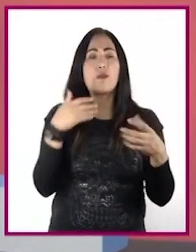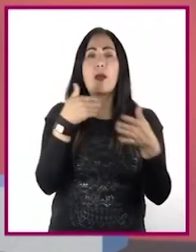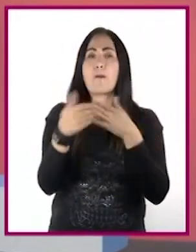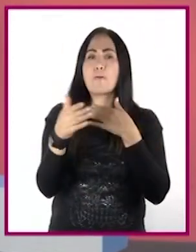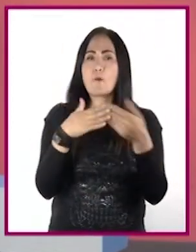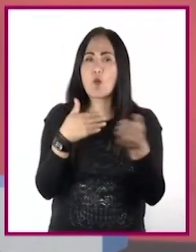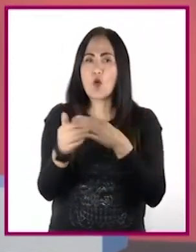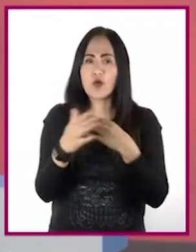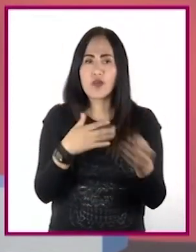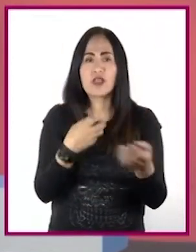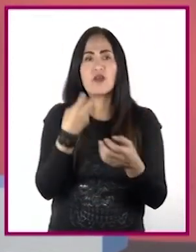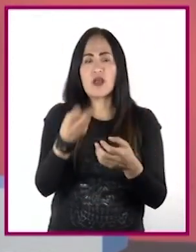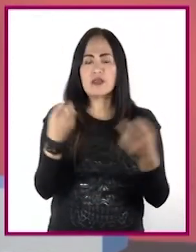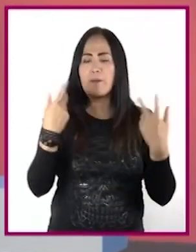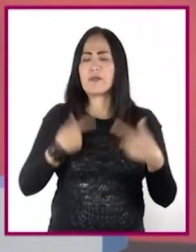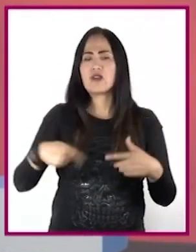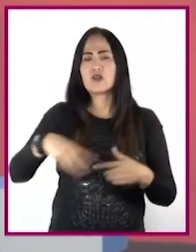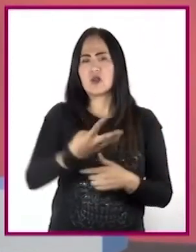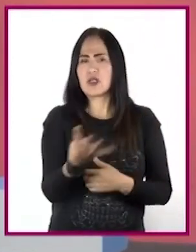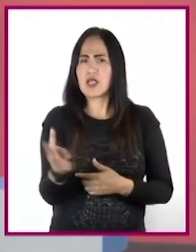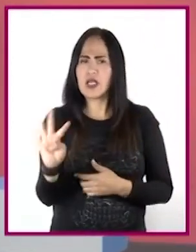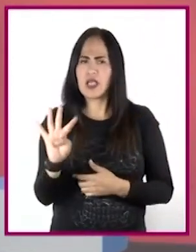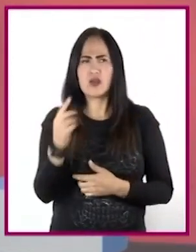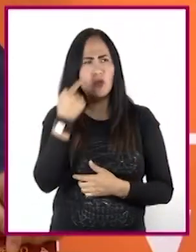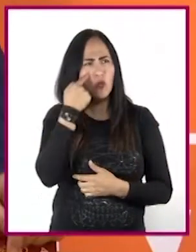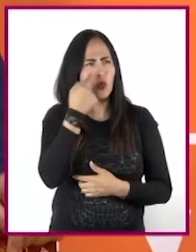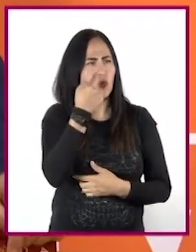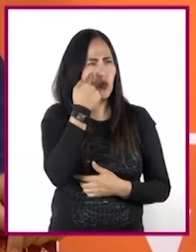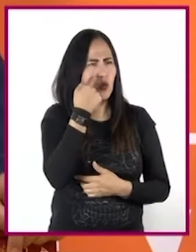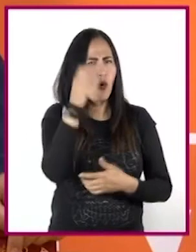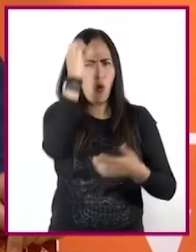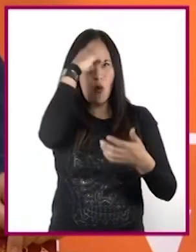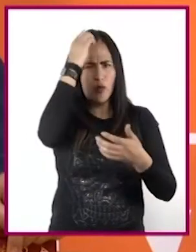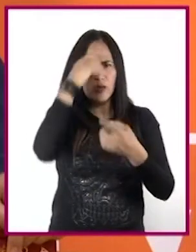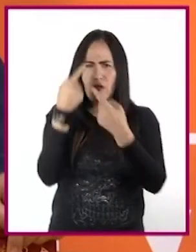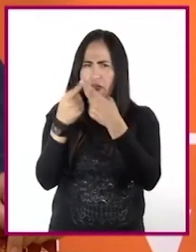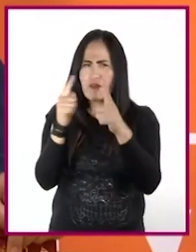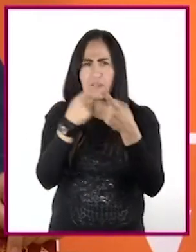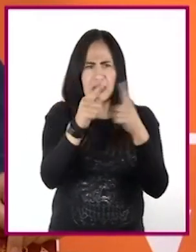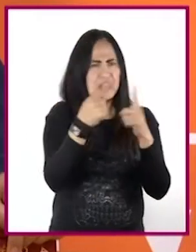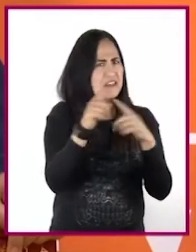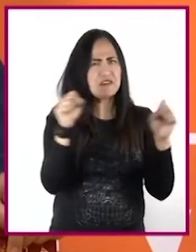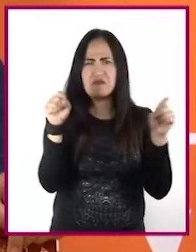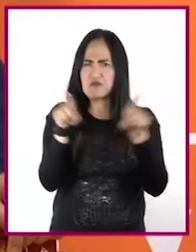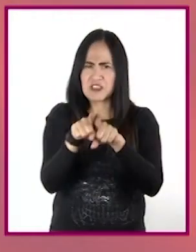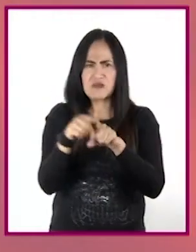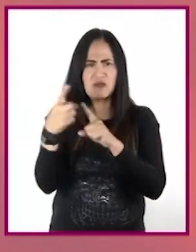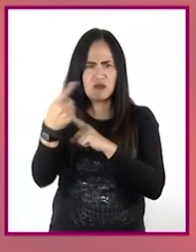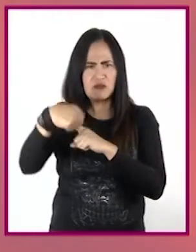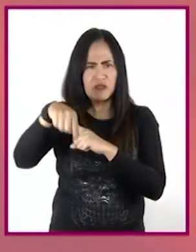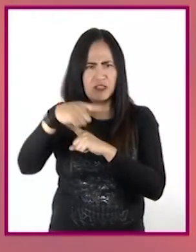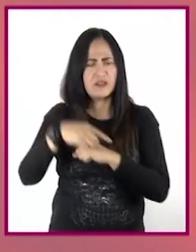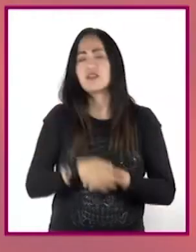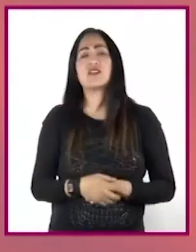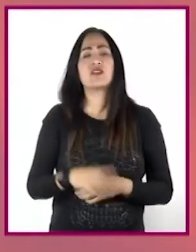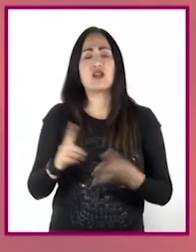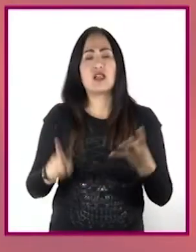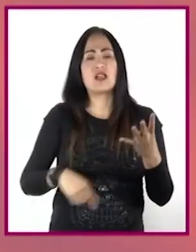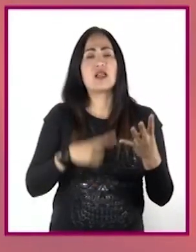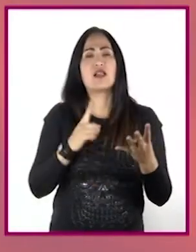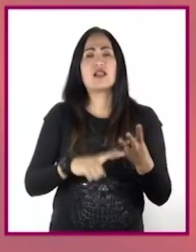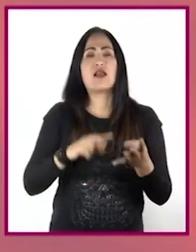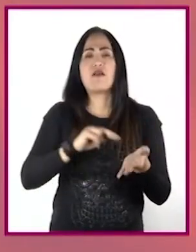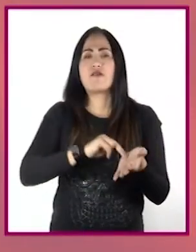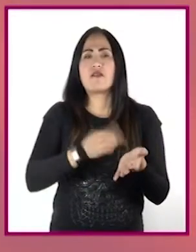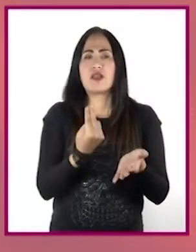que genere entre la opinión pública diversas opiniones. Y finalmente, se dice que es un texto firmado.